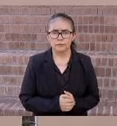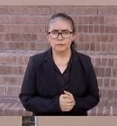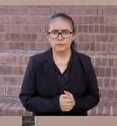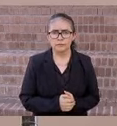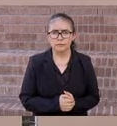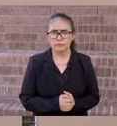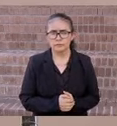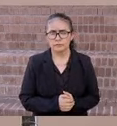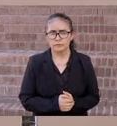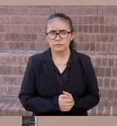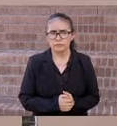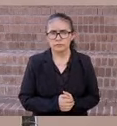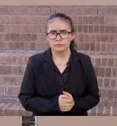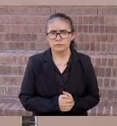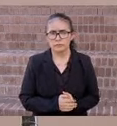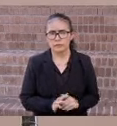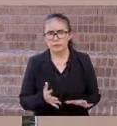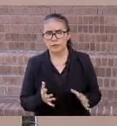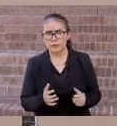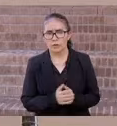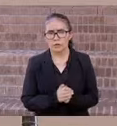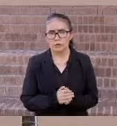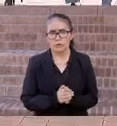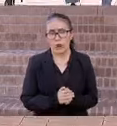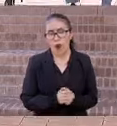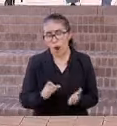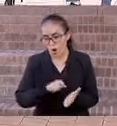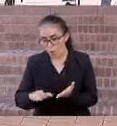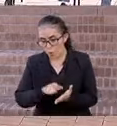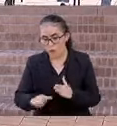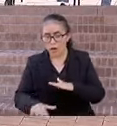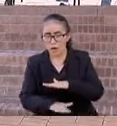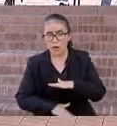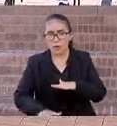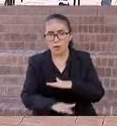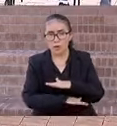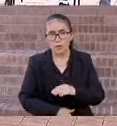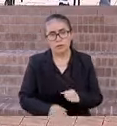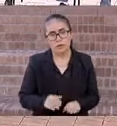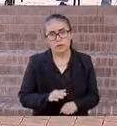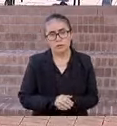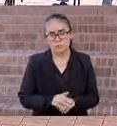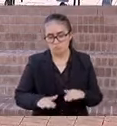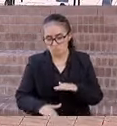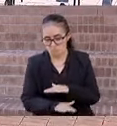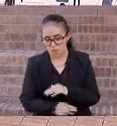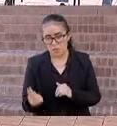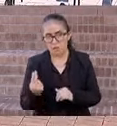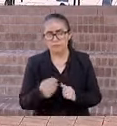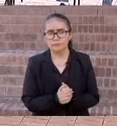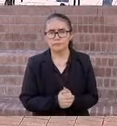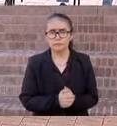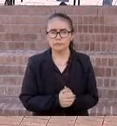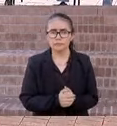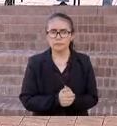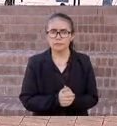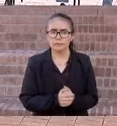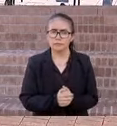cuando menos lo básico los necesarios garantizar